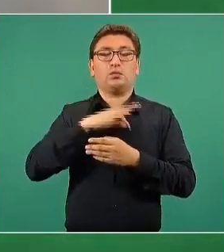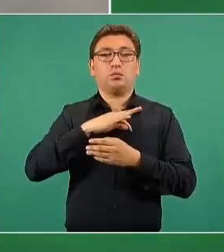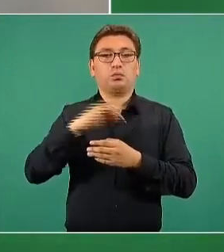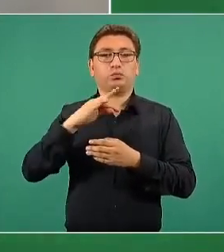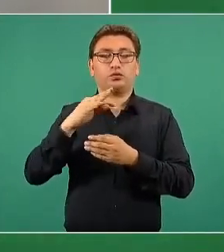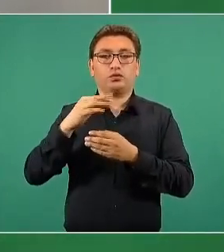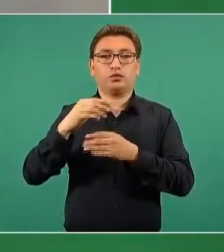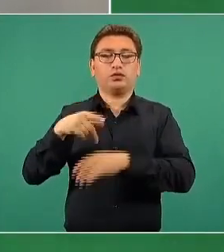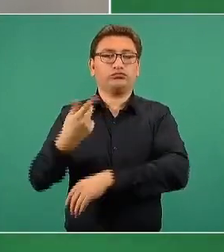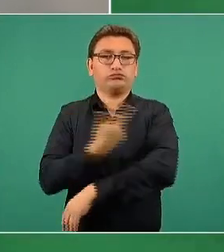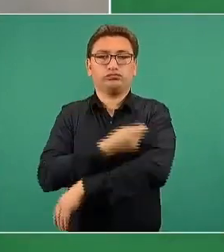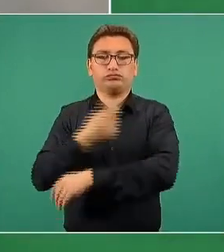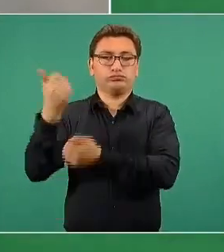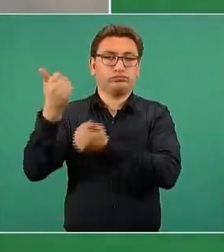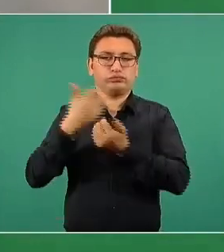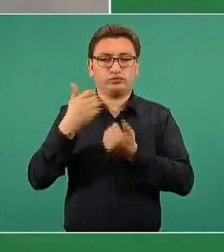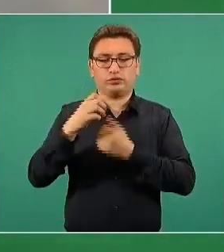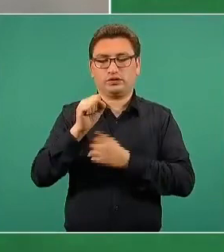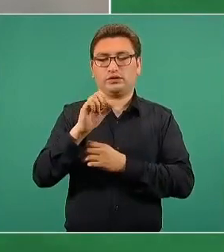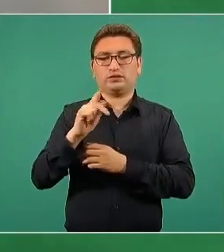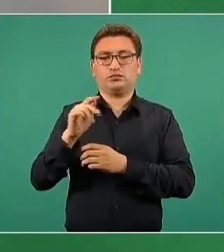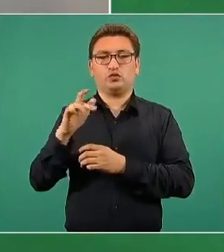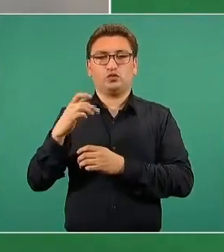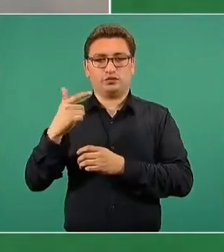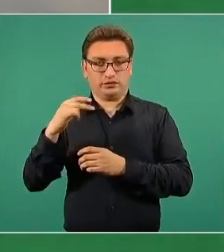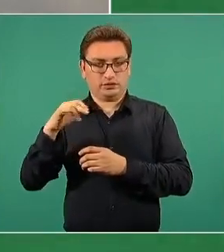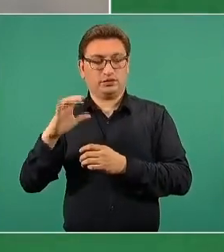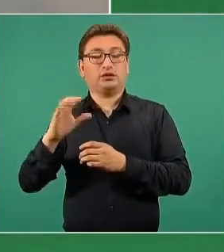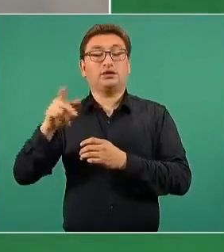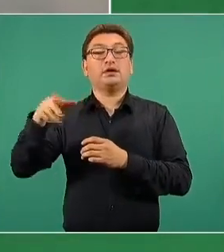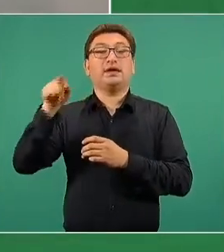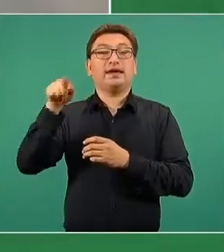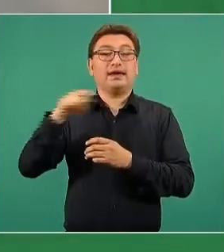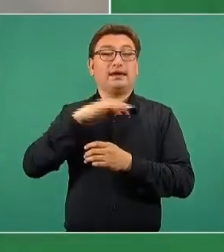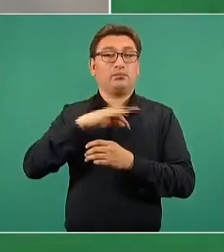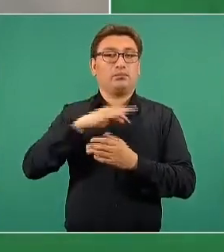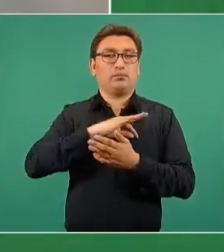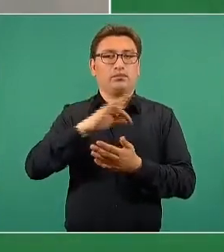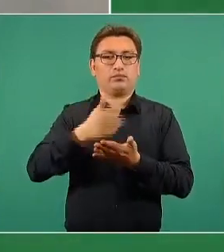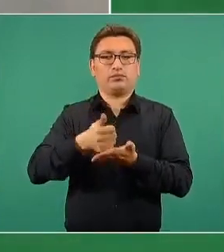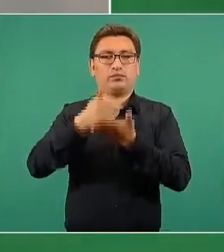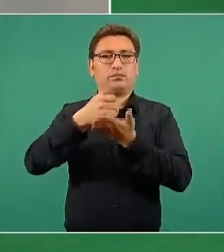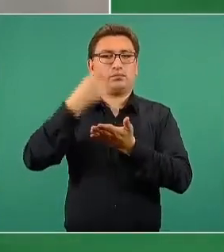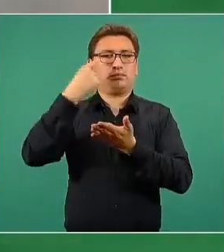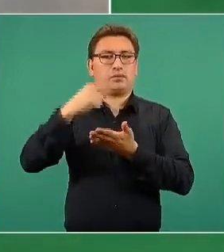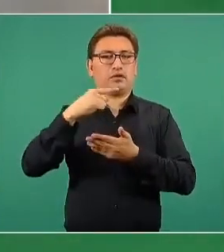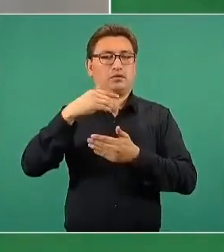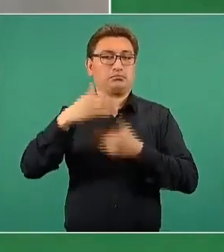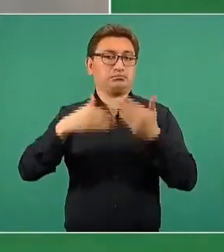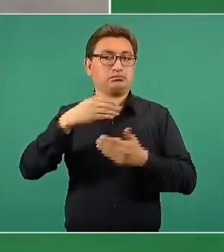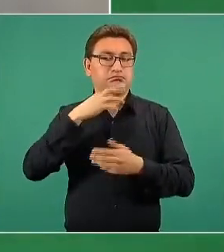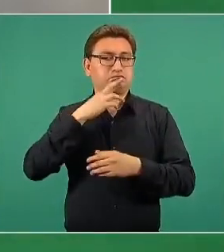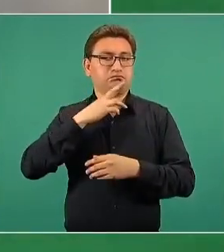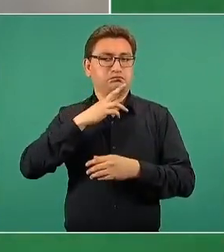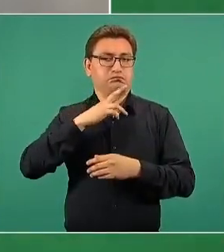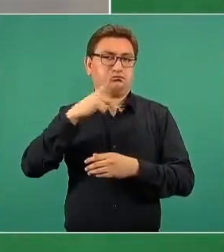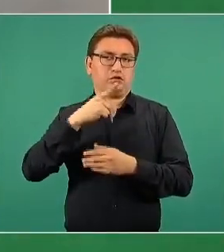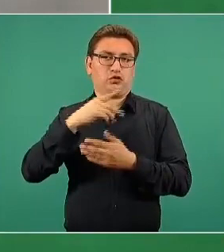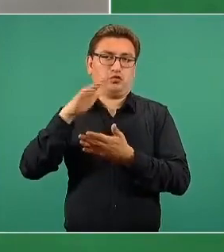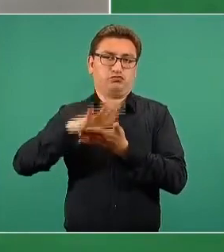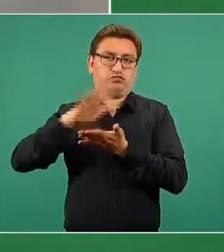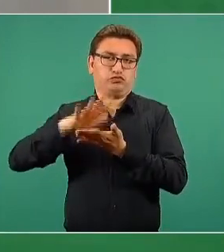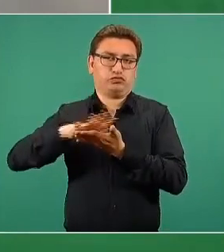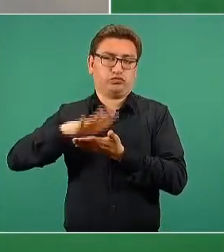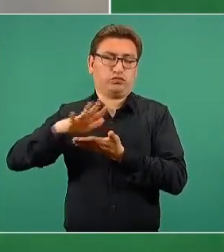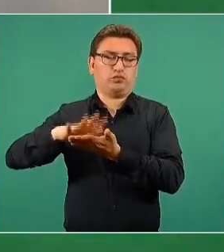vacuna Sputnik, ¿no? Y entonces esto puede ayudar también a mejorar la producción